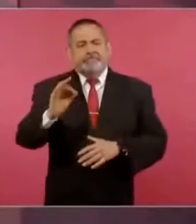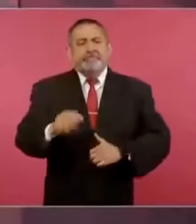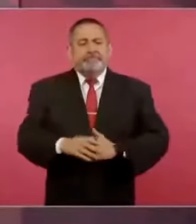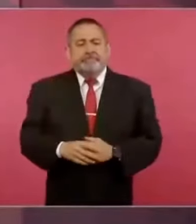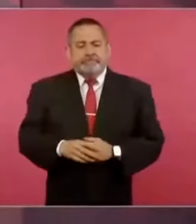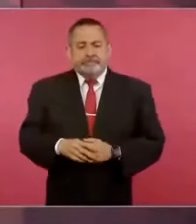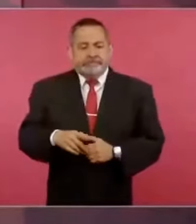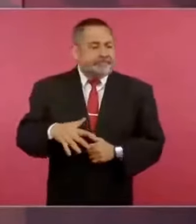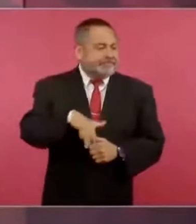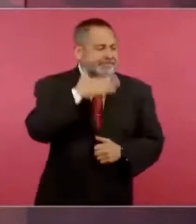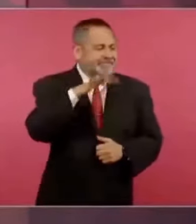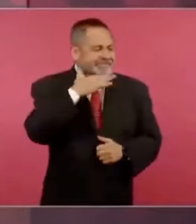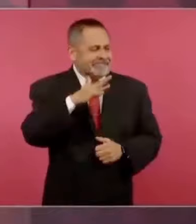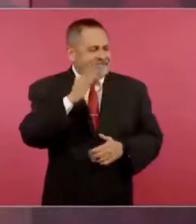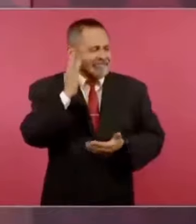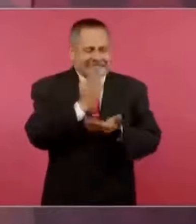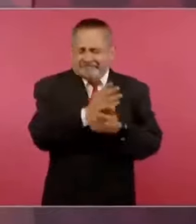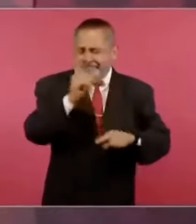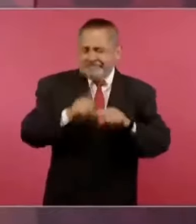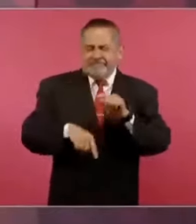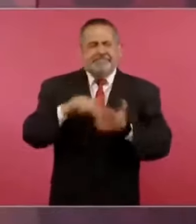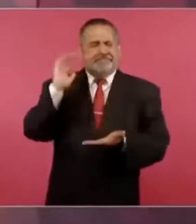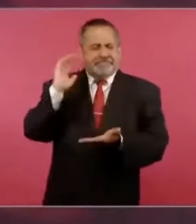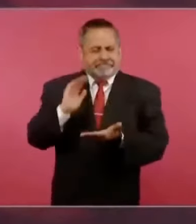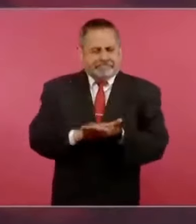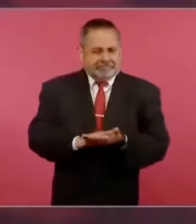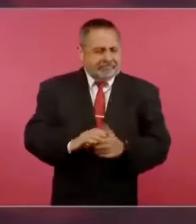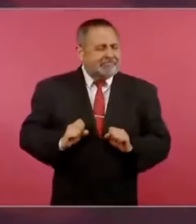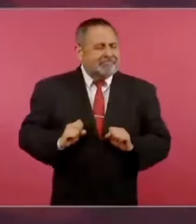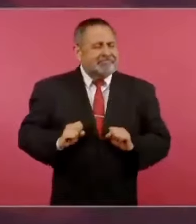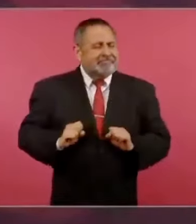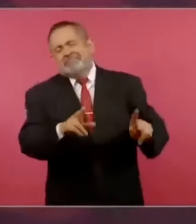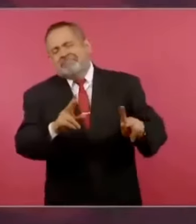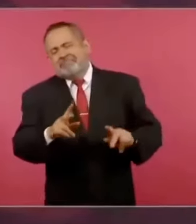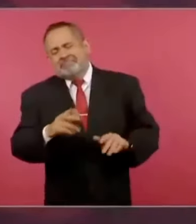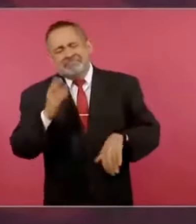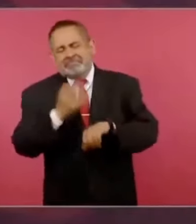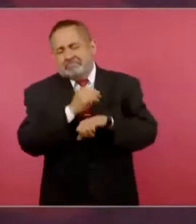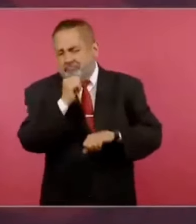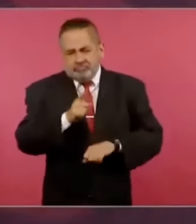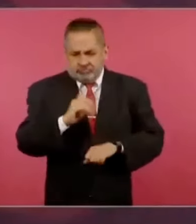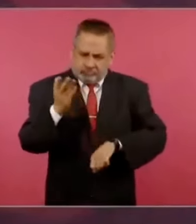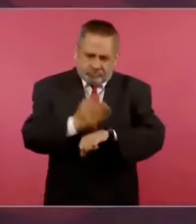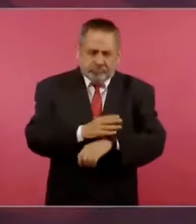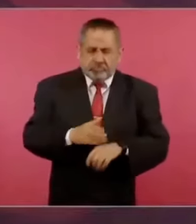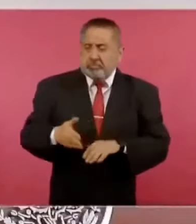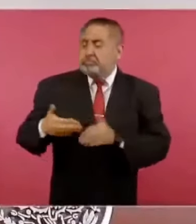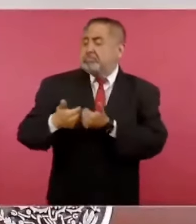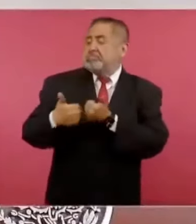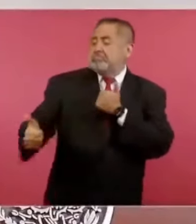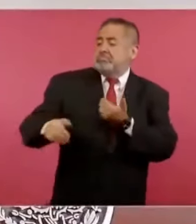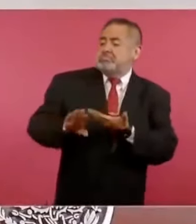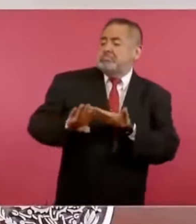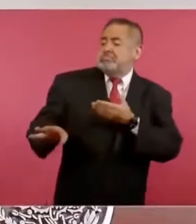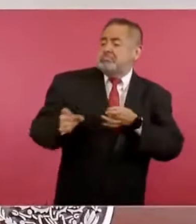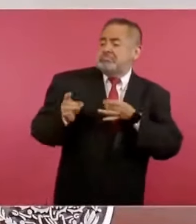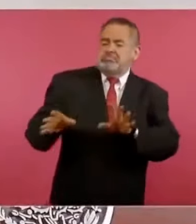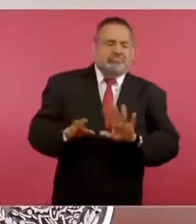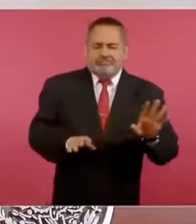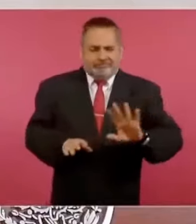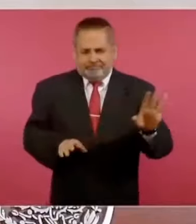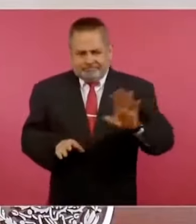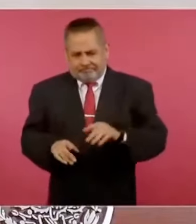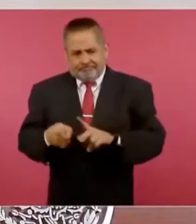acabando con la corrupción, con la impunidad, con el clasismo, con el racismo. Ya se sentaron